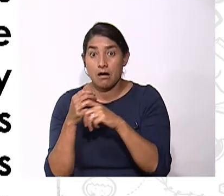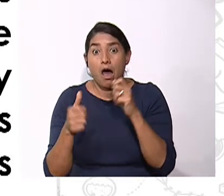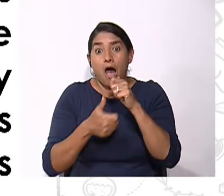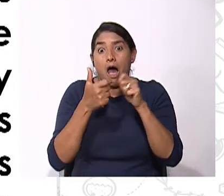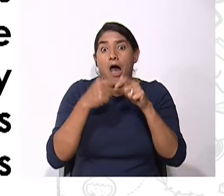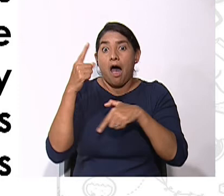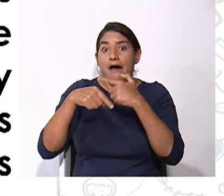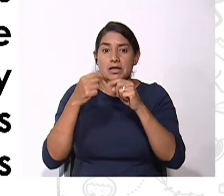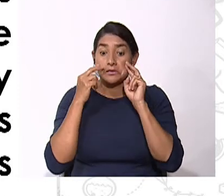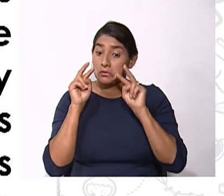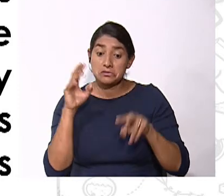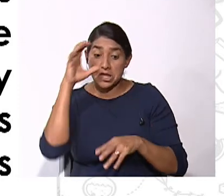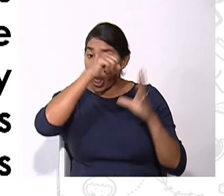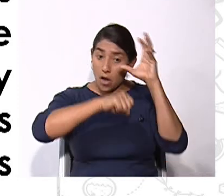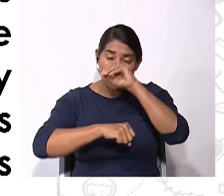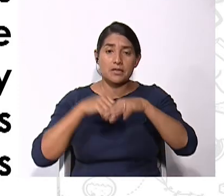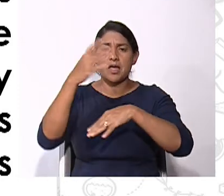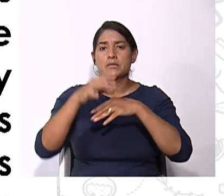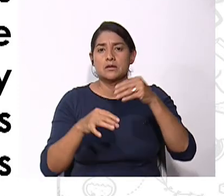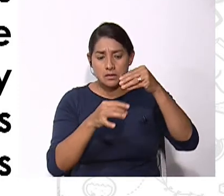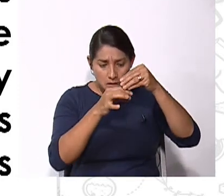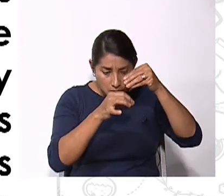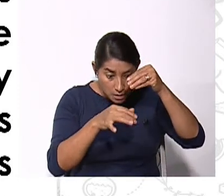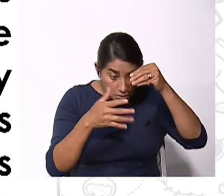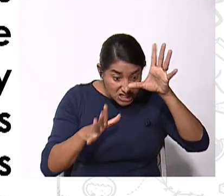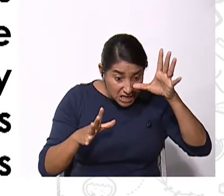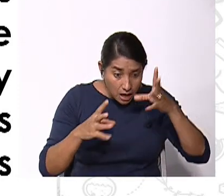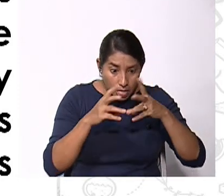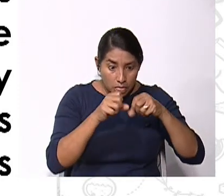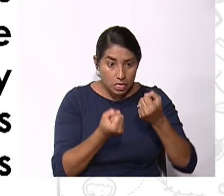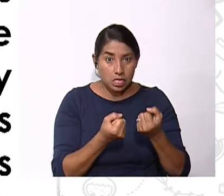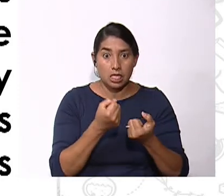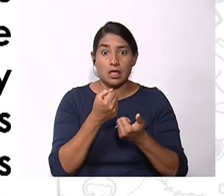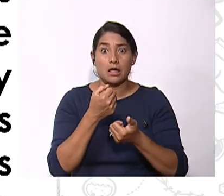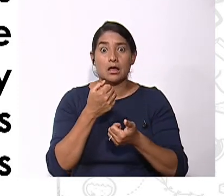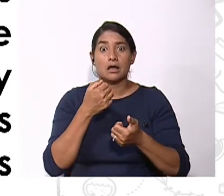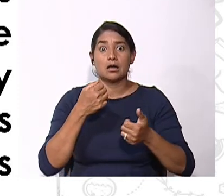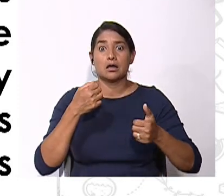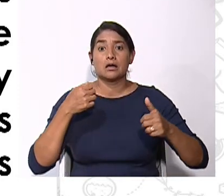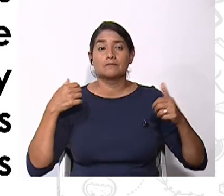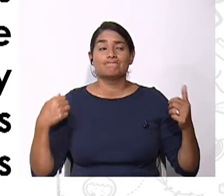pasan inadvertidas hasta que el daño está hecho.